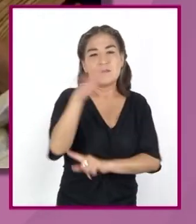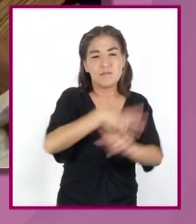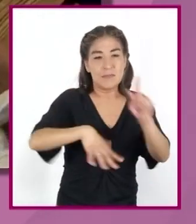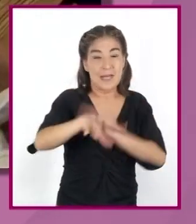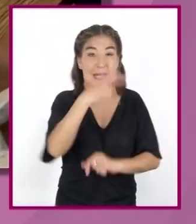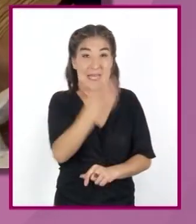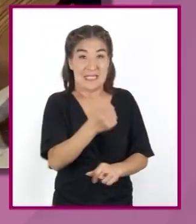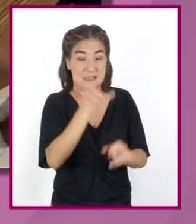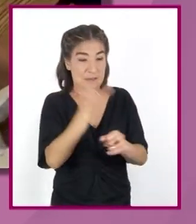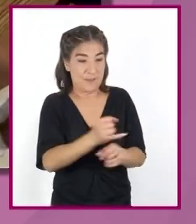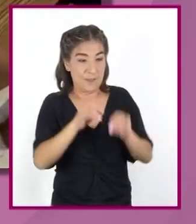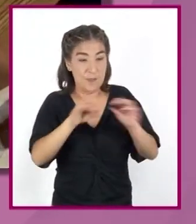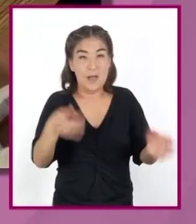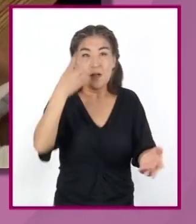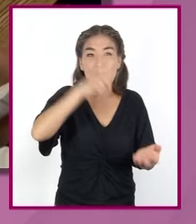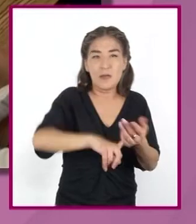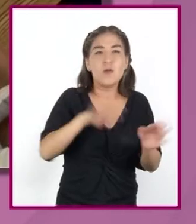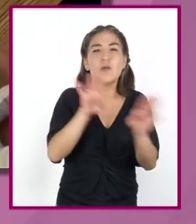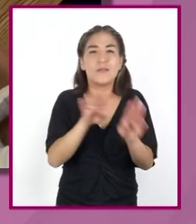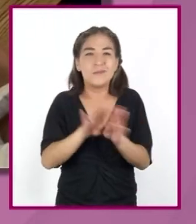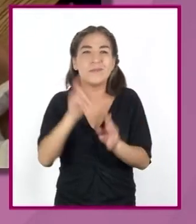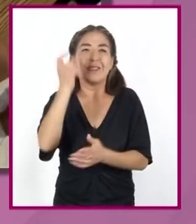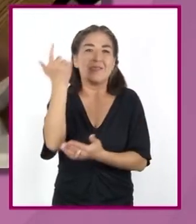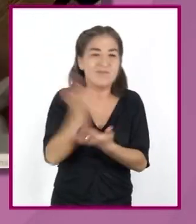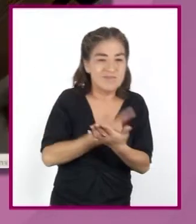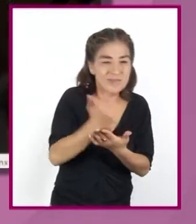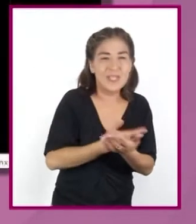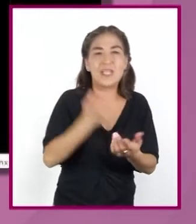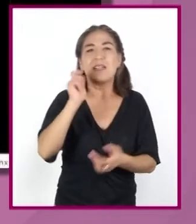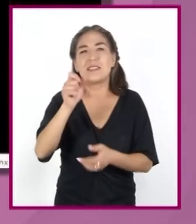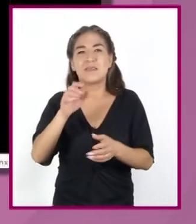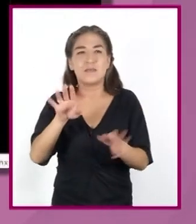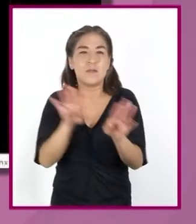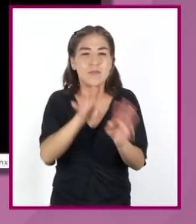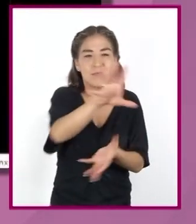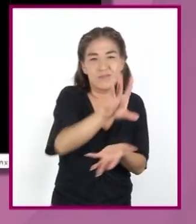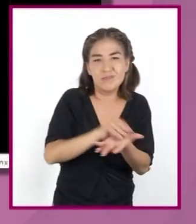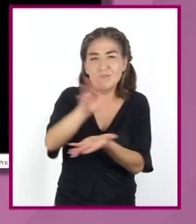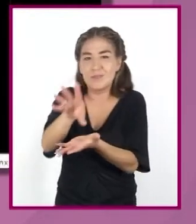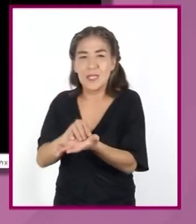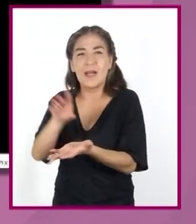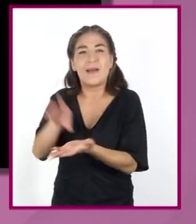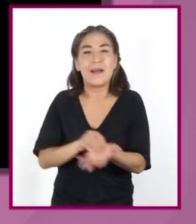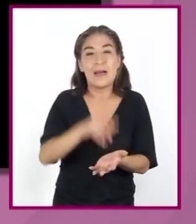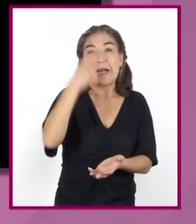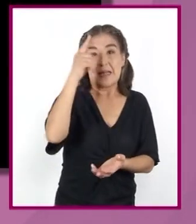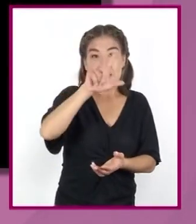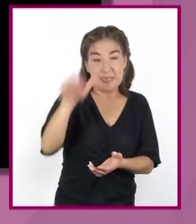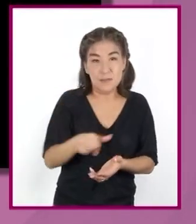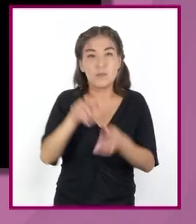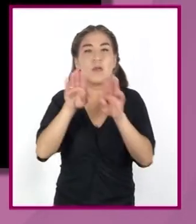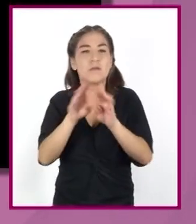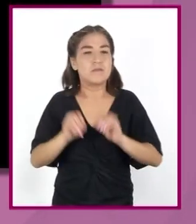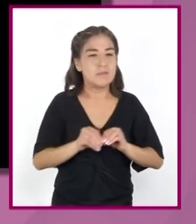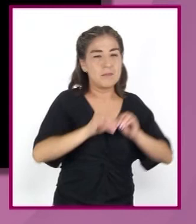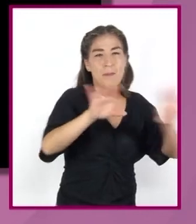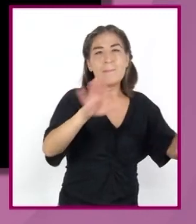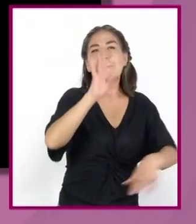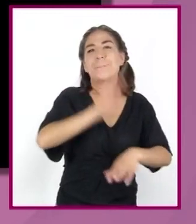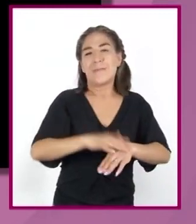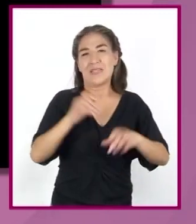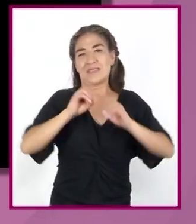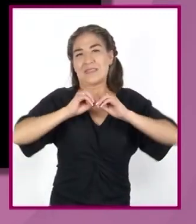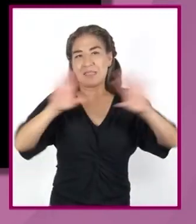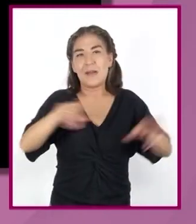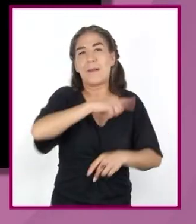esta información que se ha ido financiando, que se ha ido recopilando, se proporciona en un contexto mucho más amplio